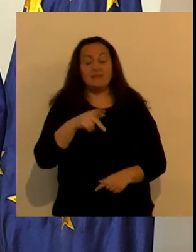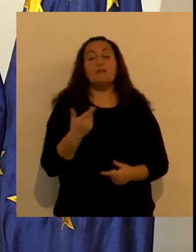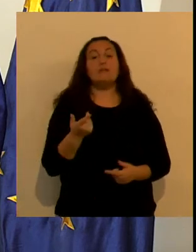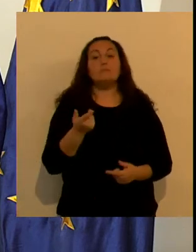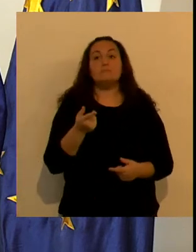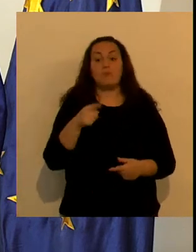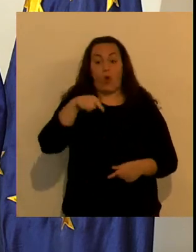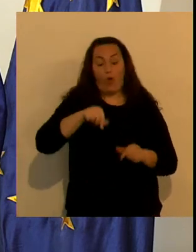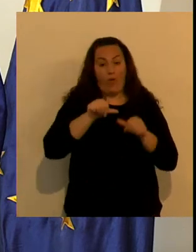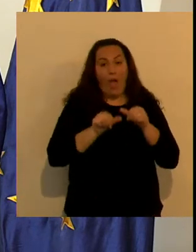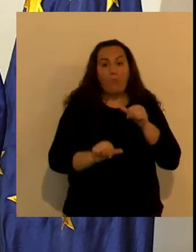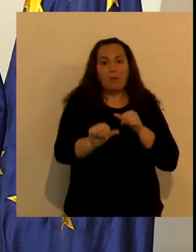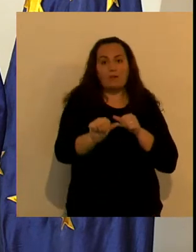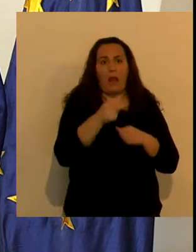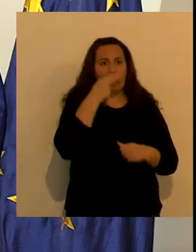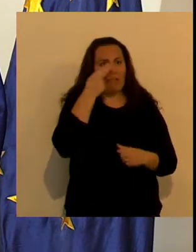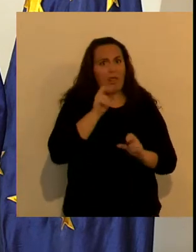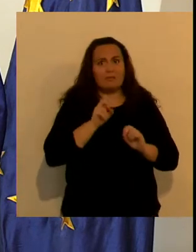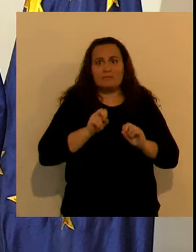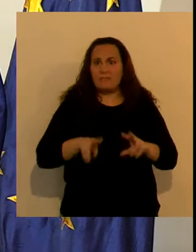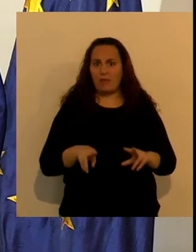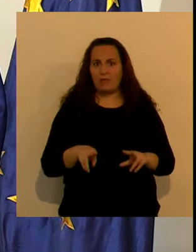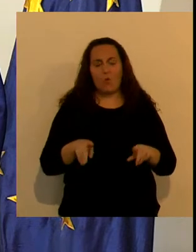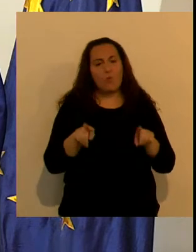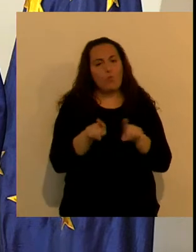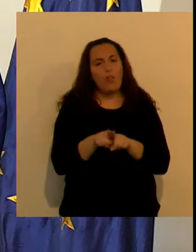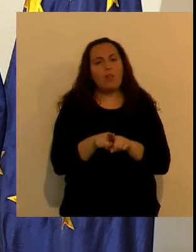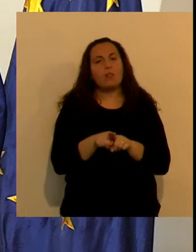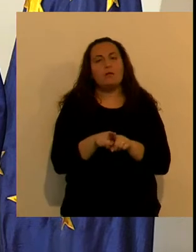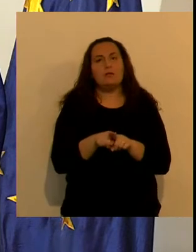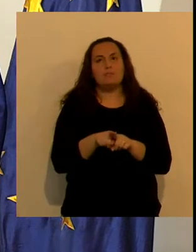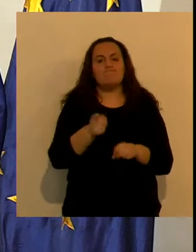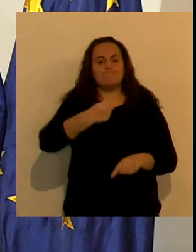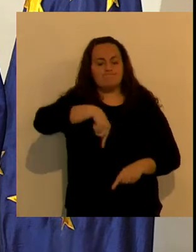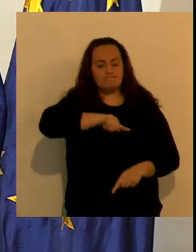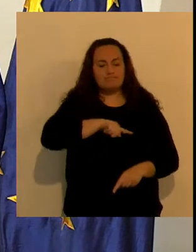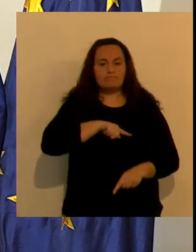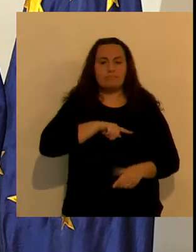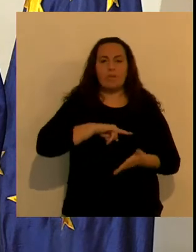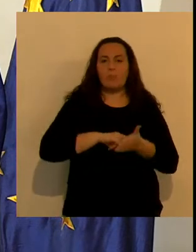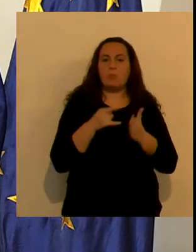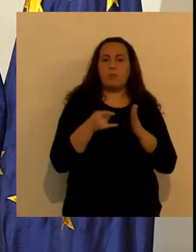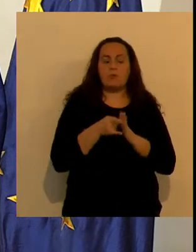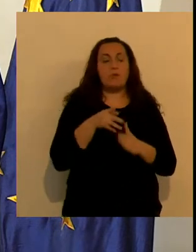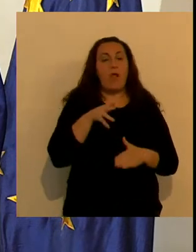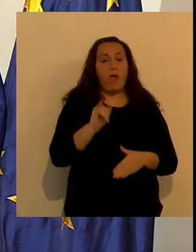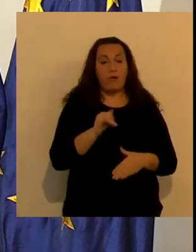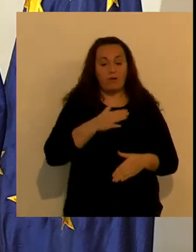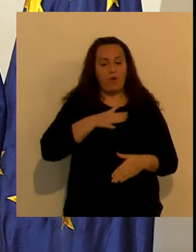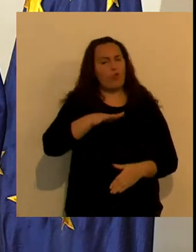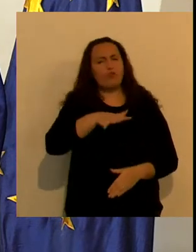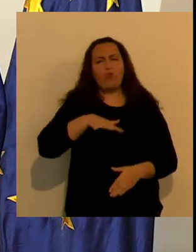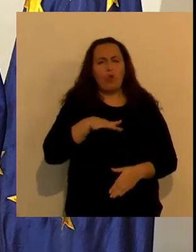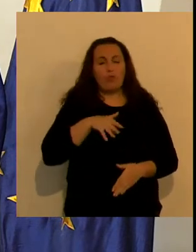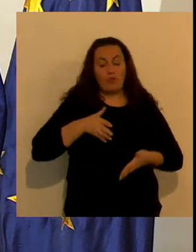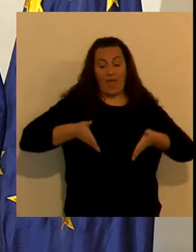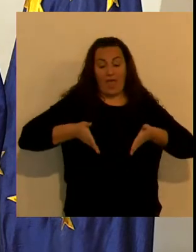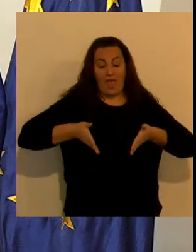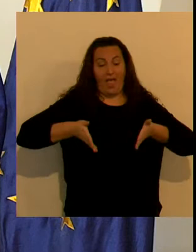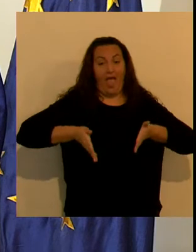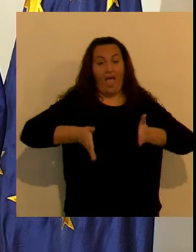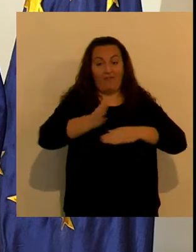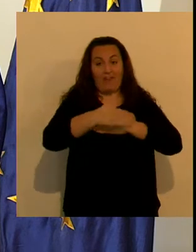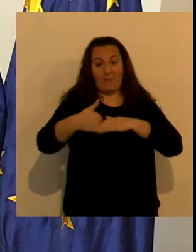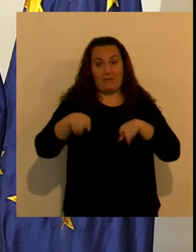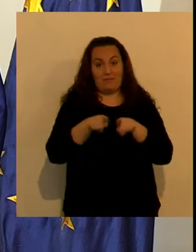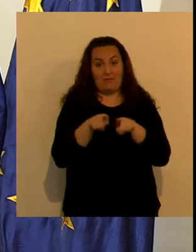forma desinteresada pues tengamos un proyecto en nuestra avenida marítima que tendrá una enorme repercusión